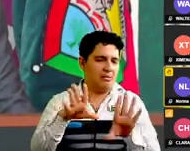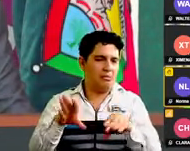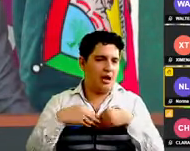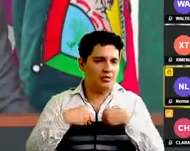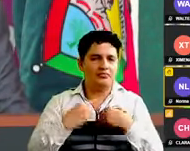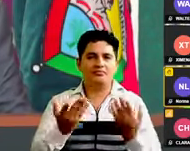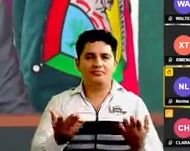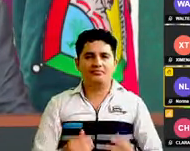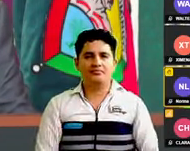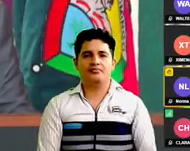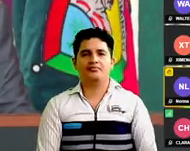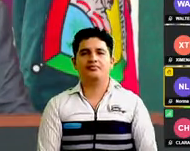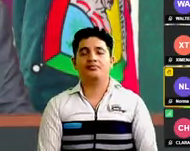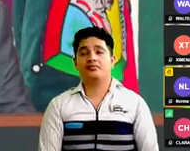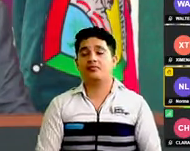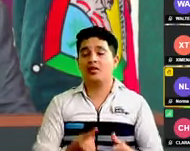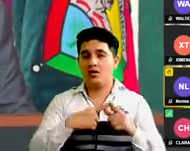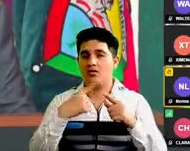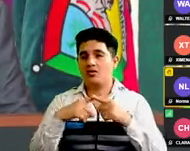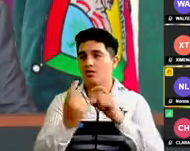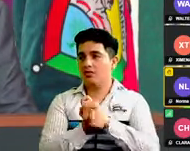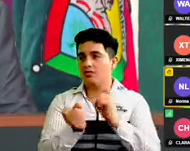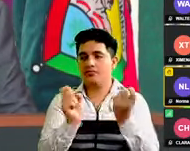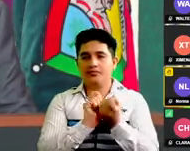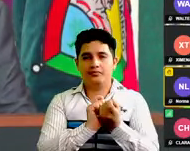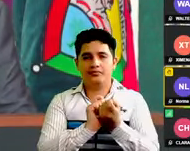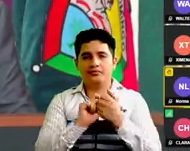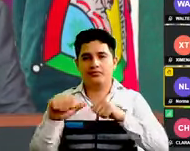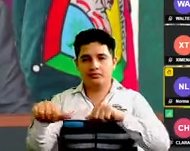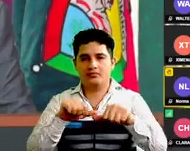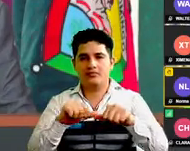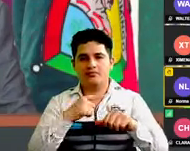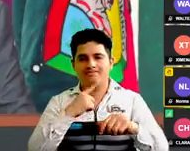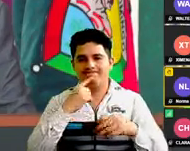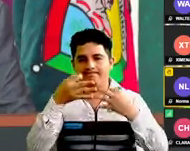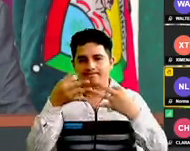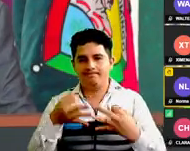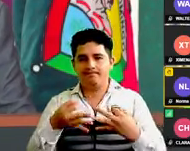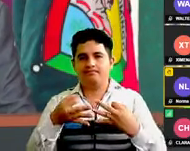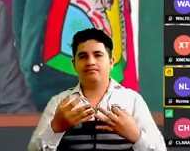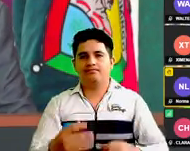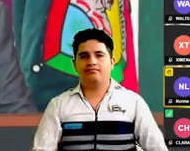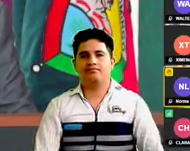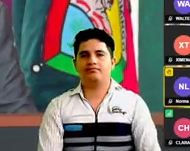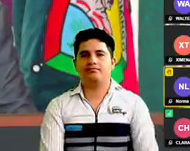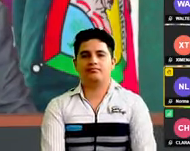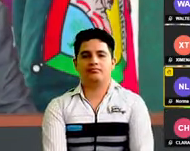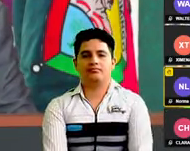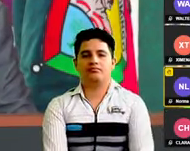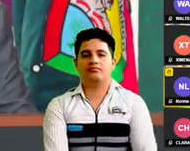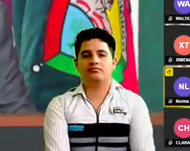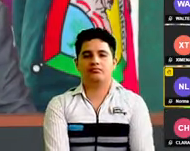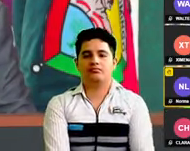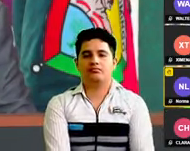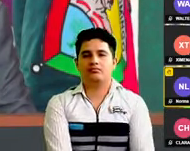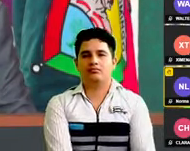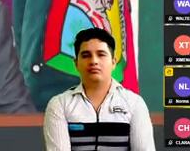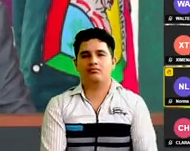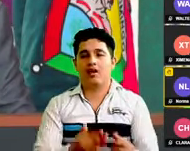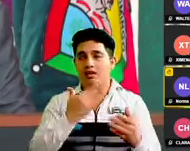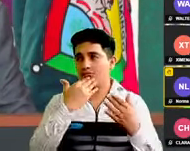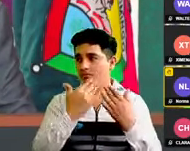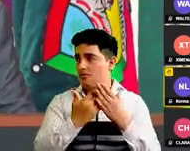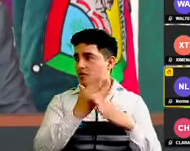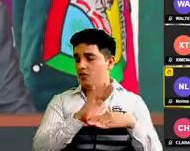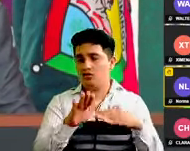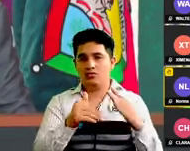Por eso habrá algunos ajustes en esta administración, que no les quepa la menor duda. Pero agradecerles también por todo lo que